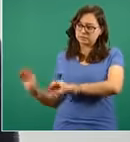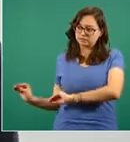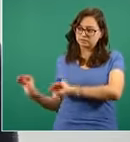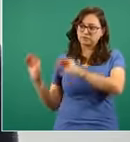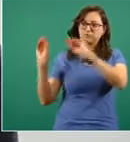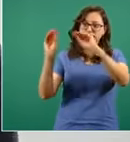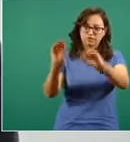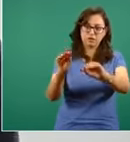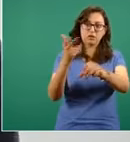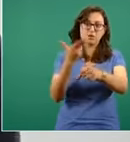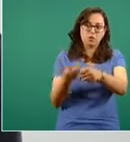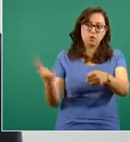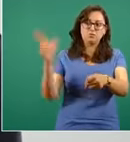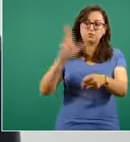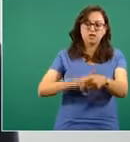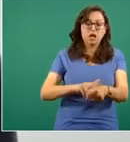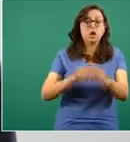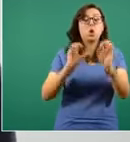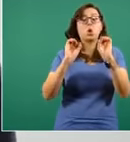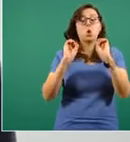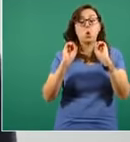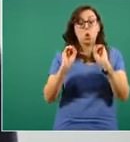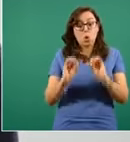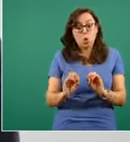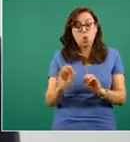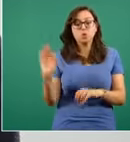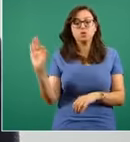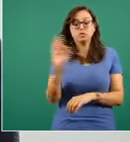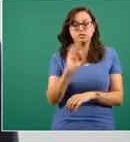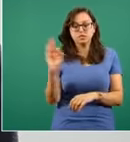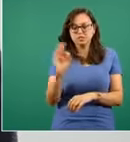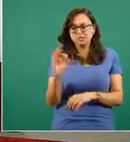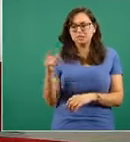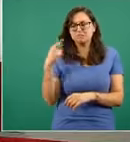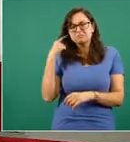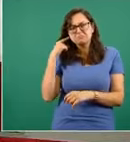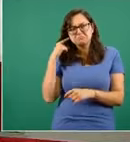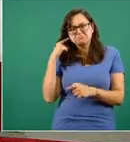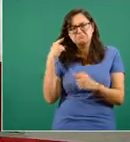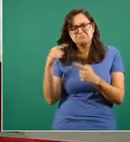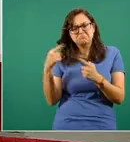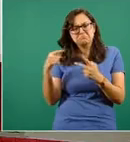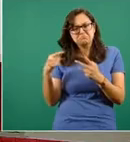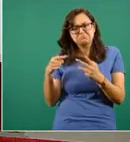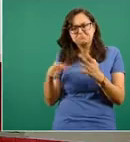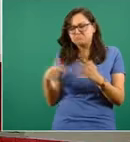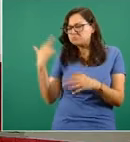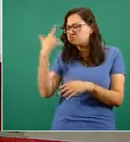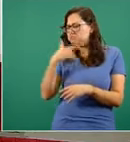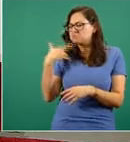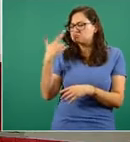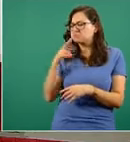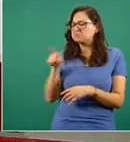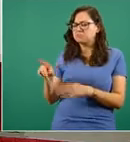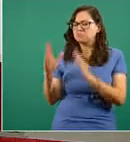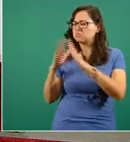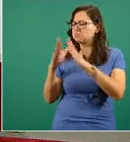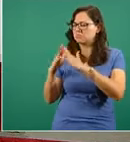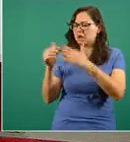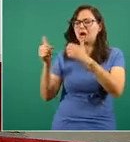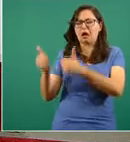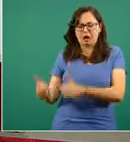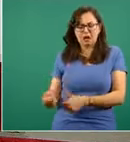servicio de urgencias, o inclusive se le puede decir a la persona que en base a la revisión puede todavía mantener un